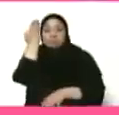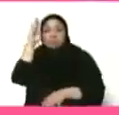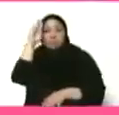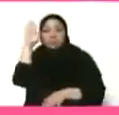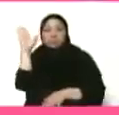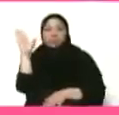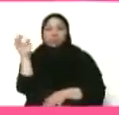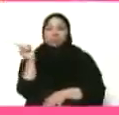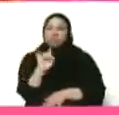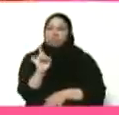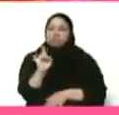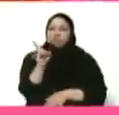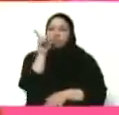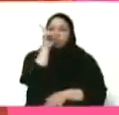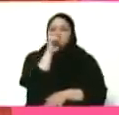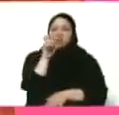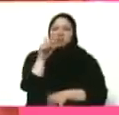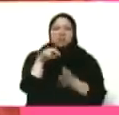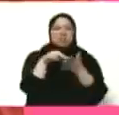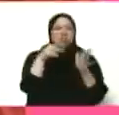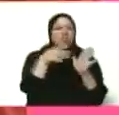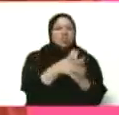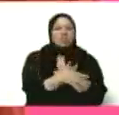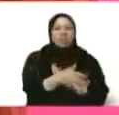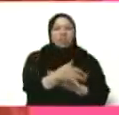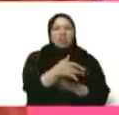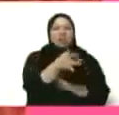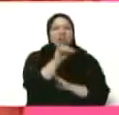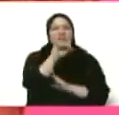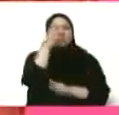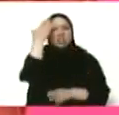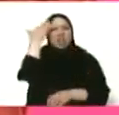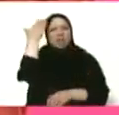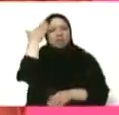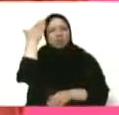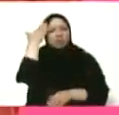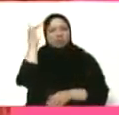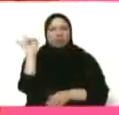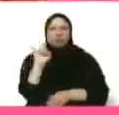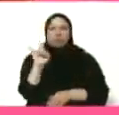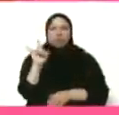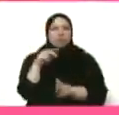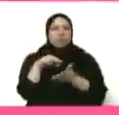La edad, muchachos, muchachas, no significa sabiduría.